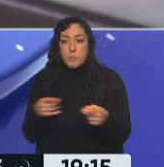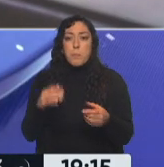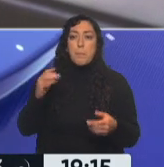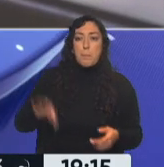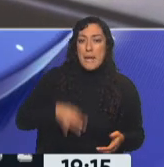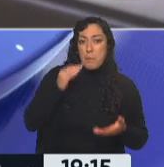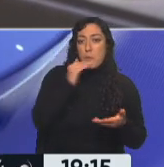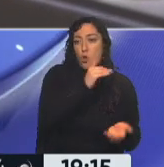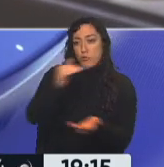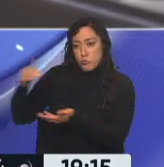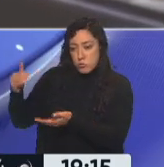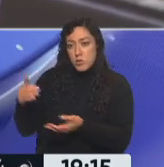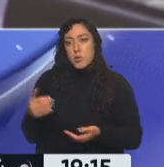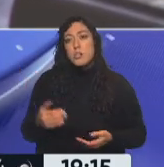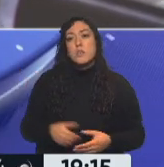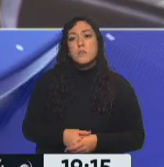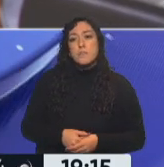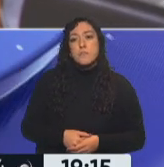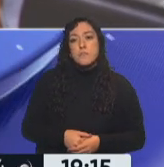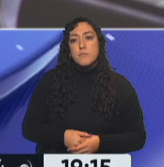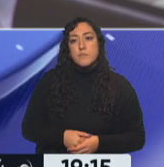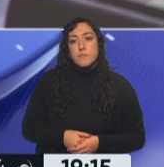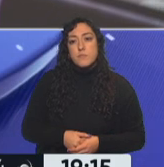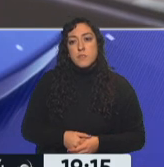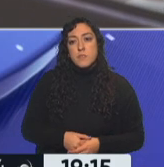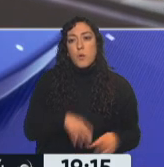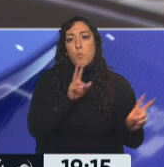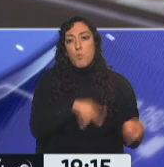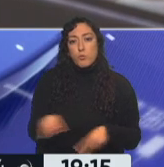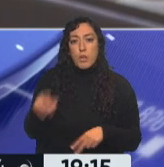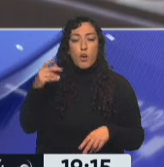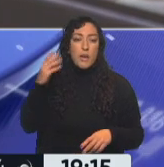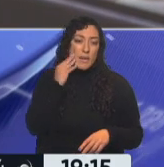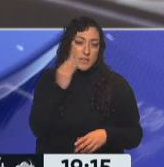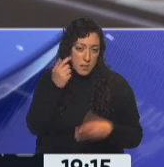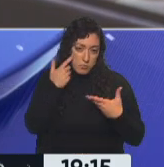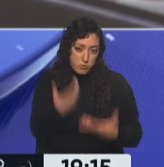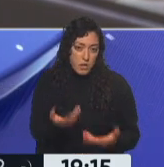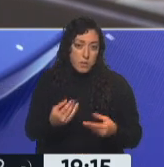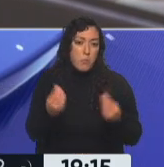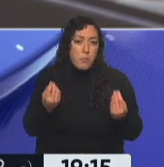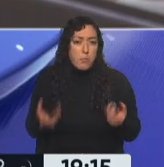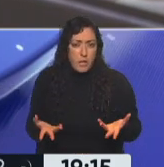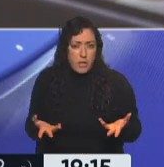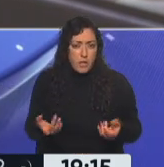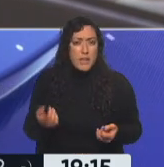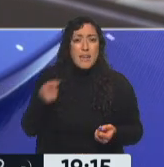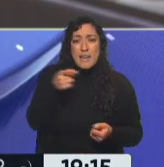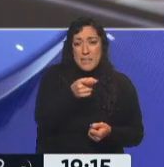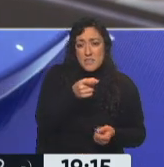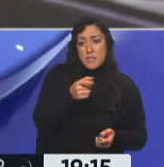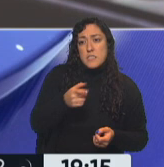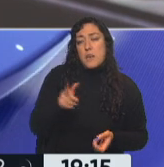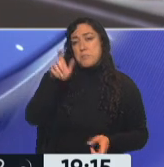se van a estar exponiendo durante esta fecha en el museo en Inglaterra. ¿Por qué? Porque justamente ella ha conquistado